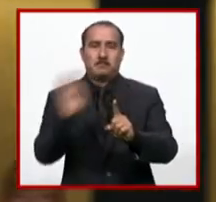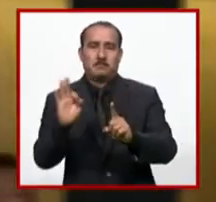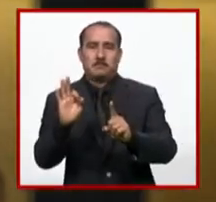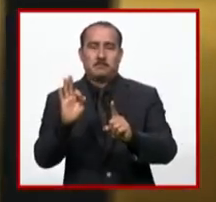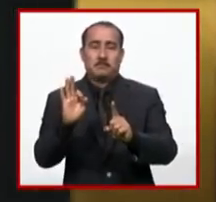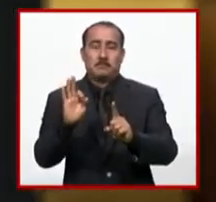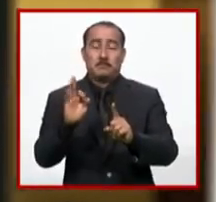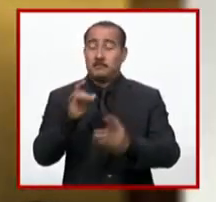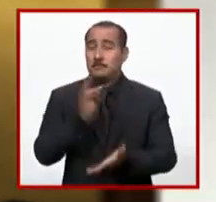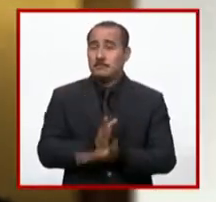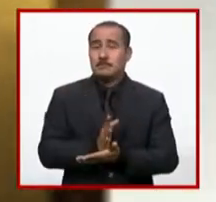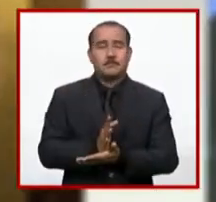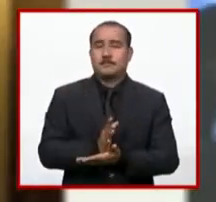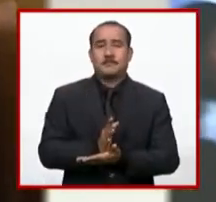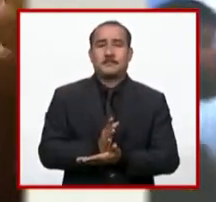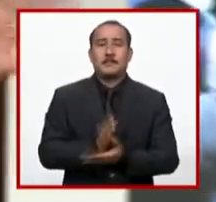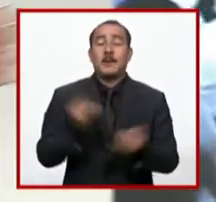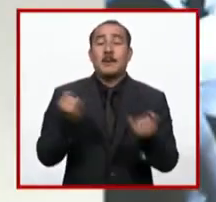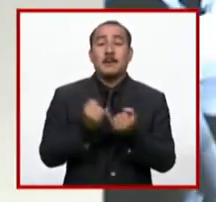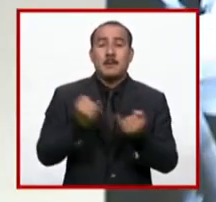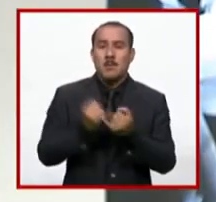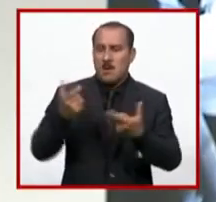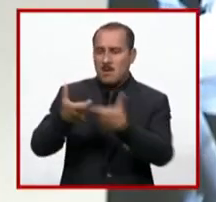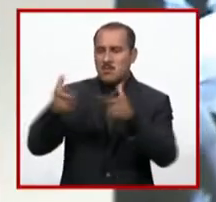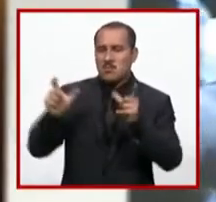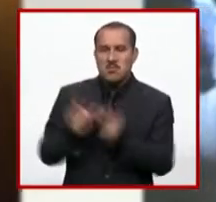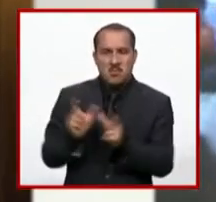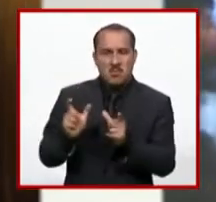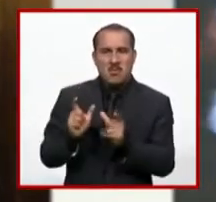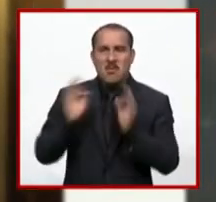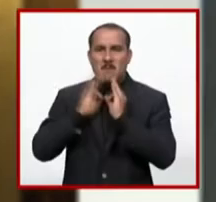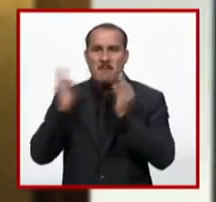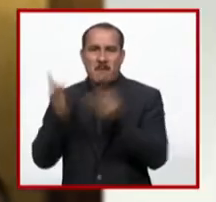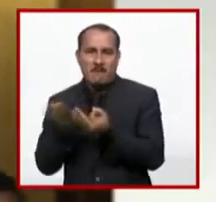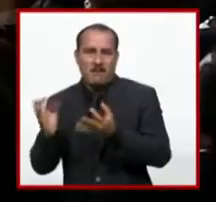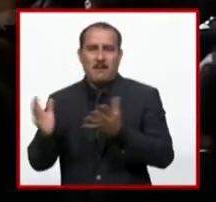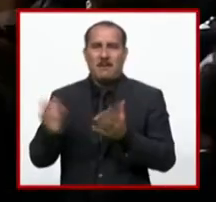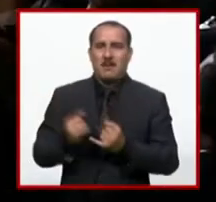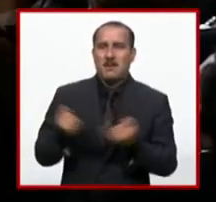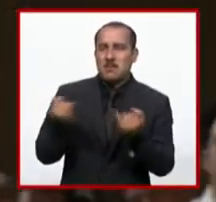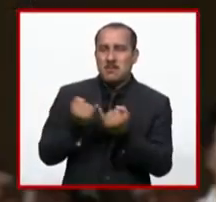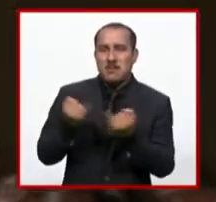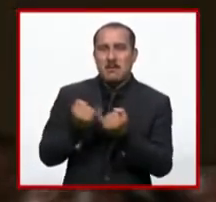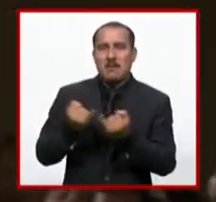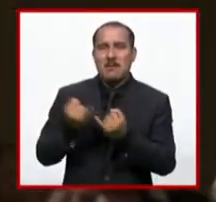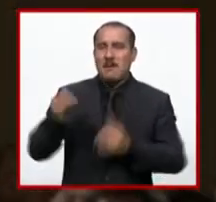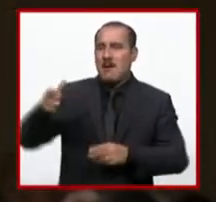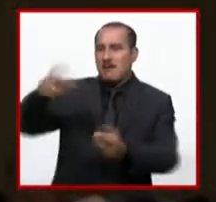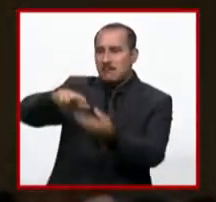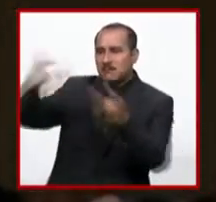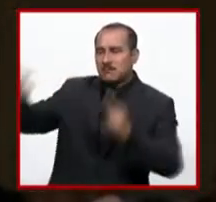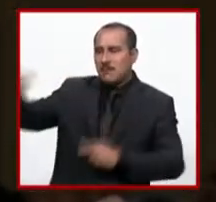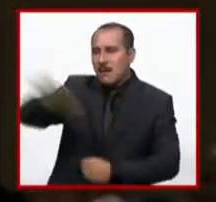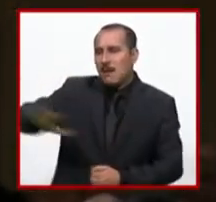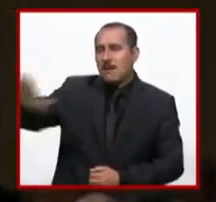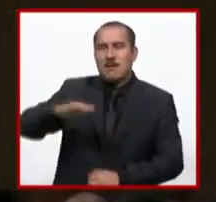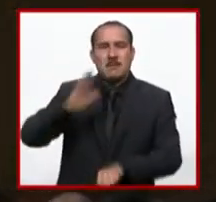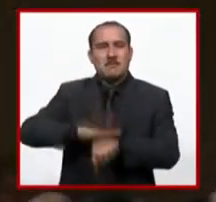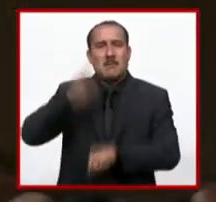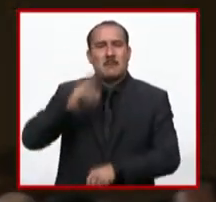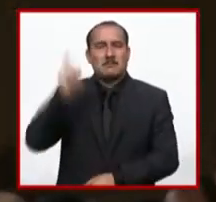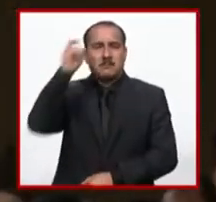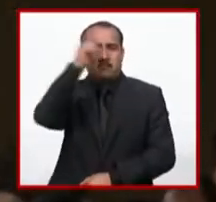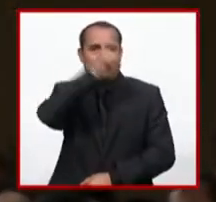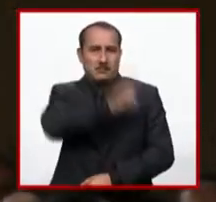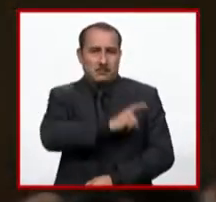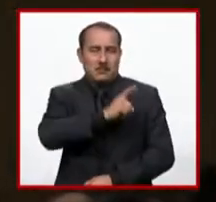eso, hemos atendido también y detenido a bandas. Tenemos ubicadas cuáles son las regiones más duras y difíciles